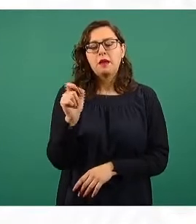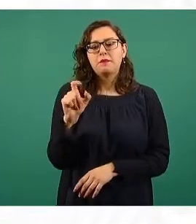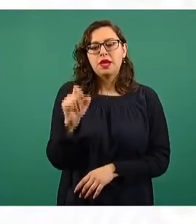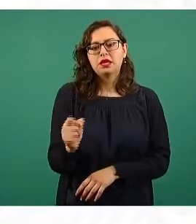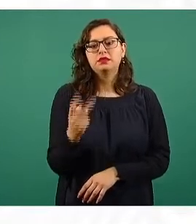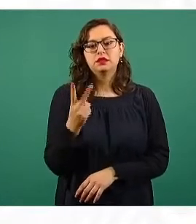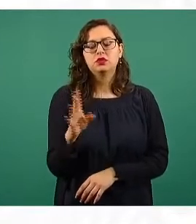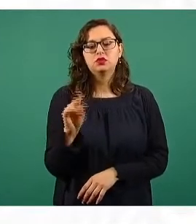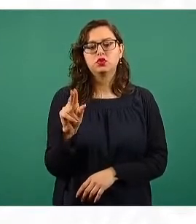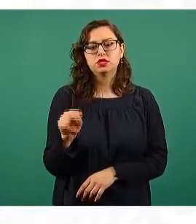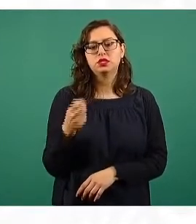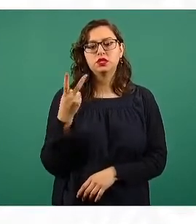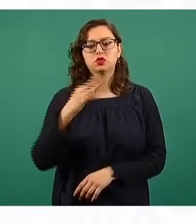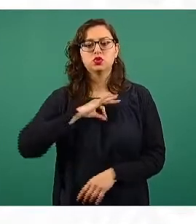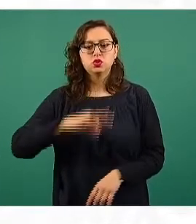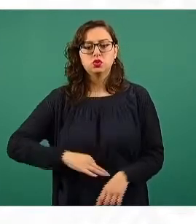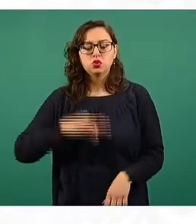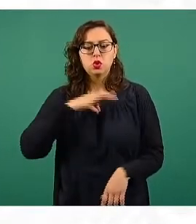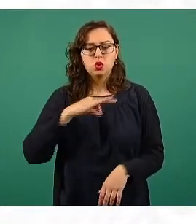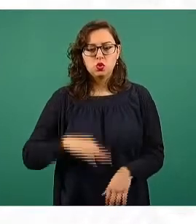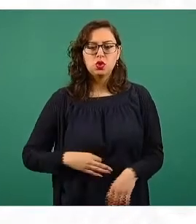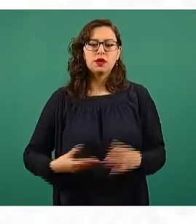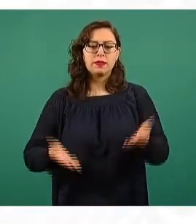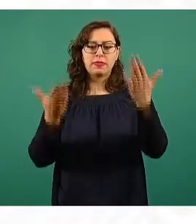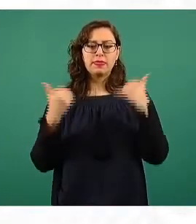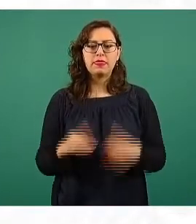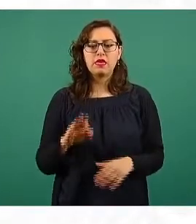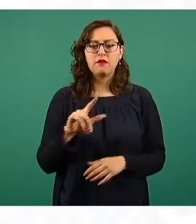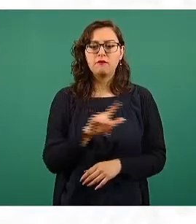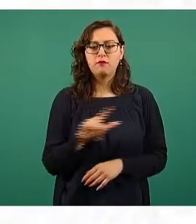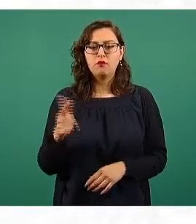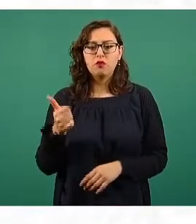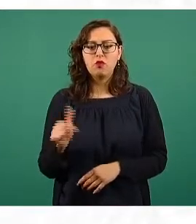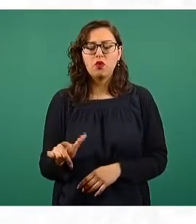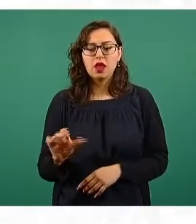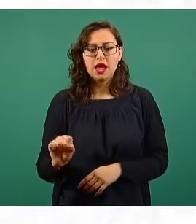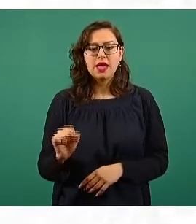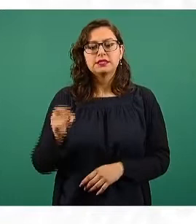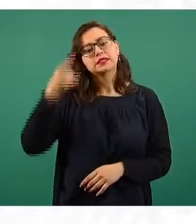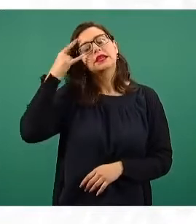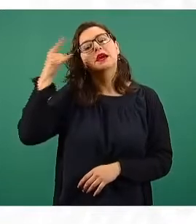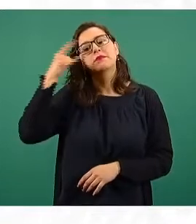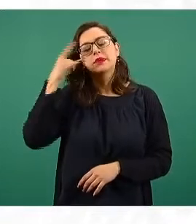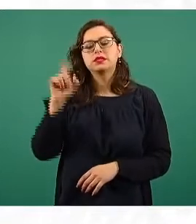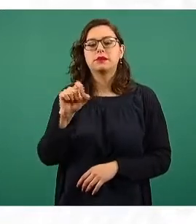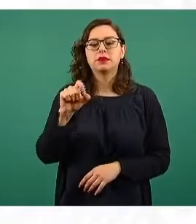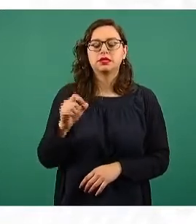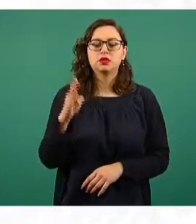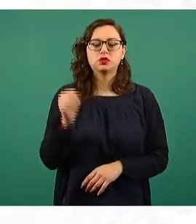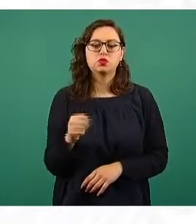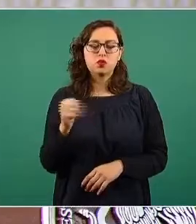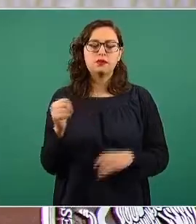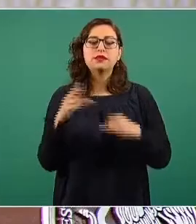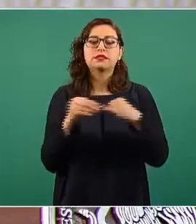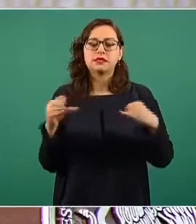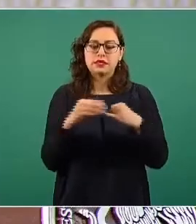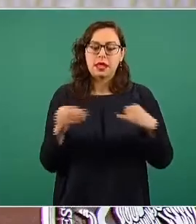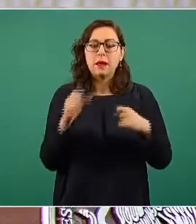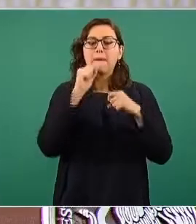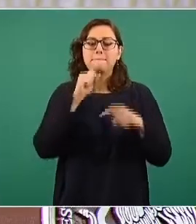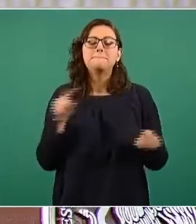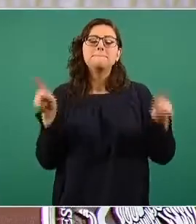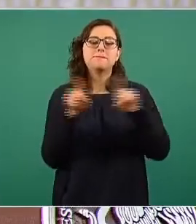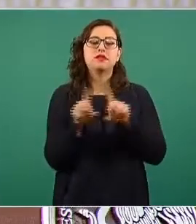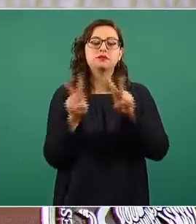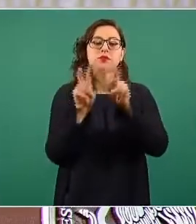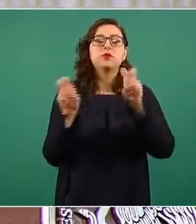en Toluca, en el Estado de México, y Full Gas de Escárcega, Campeche, 22 pesos con 9 centavos. También seguimos